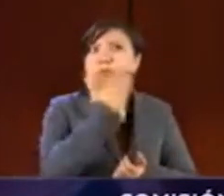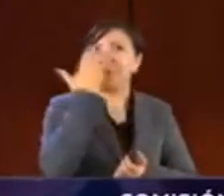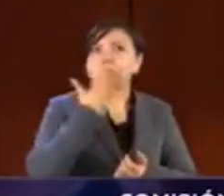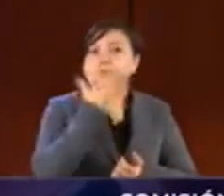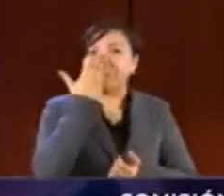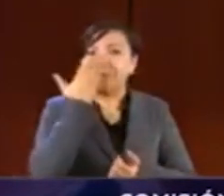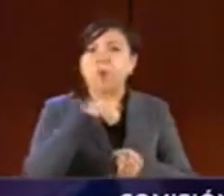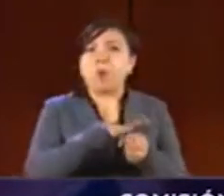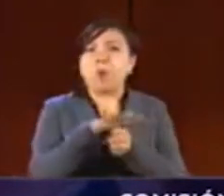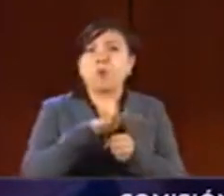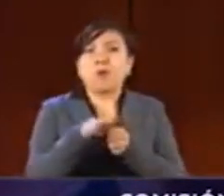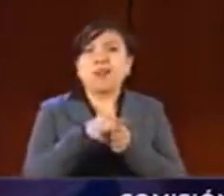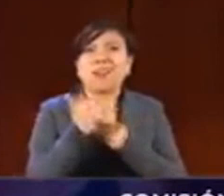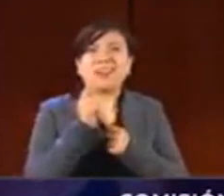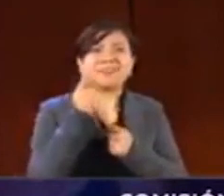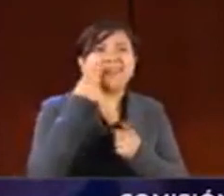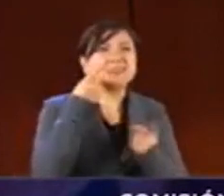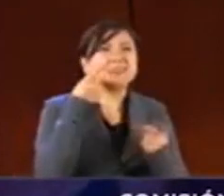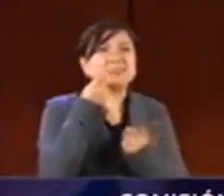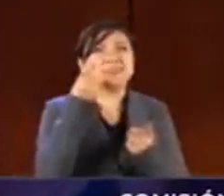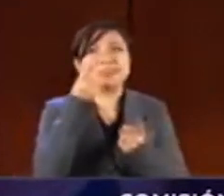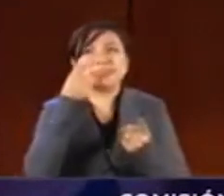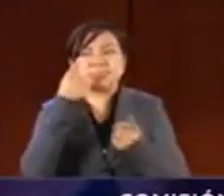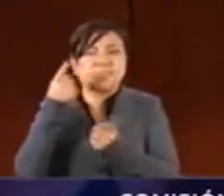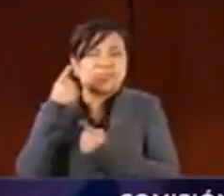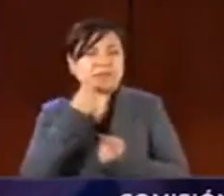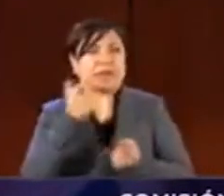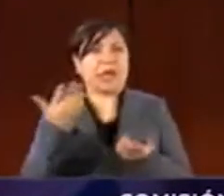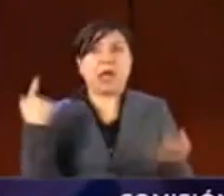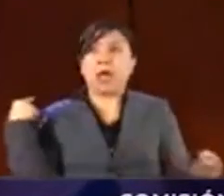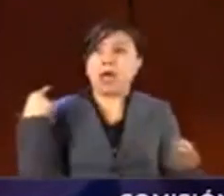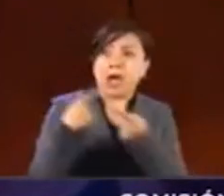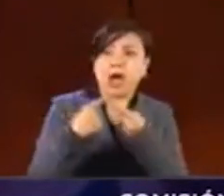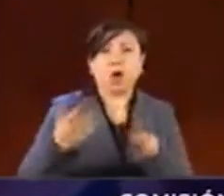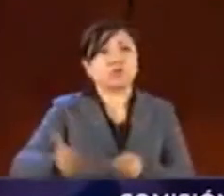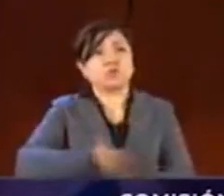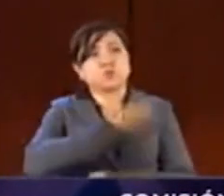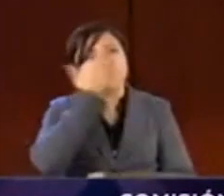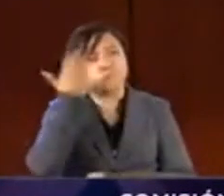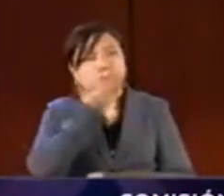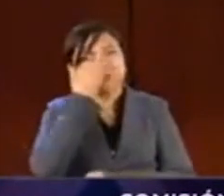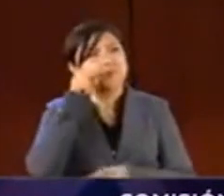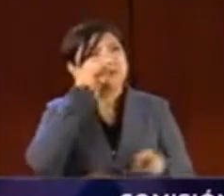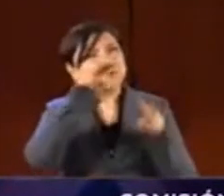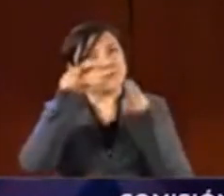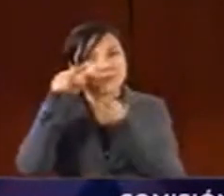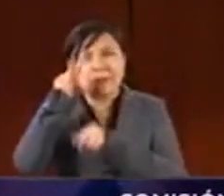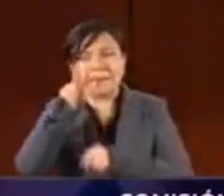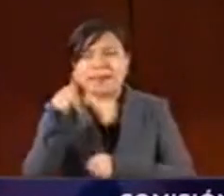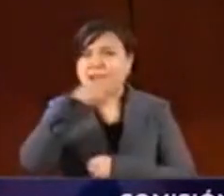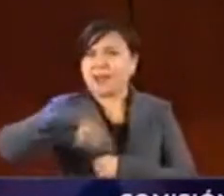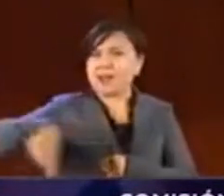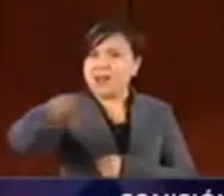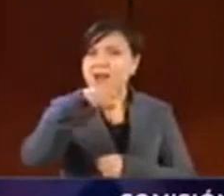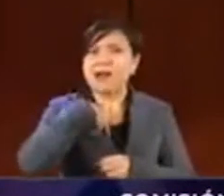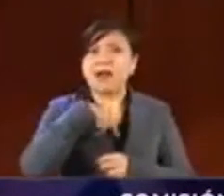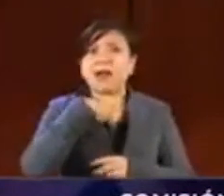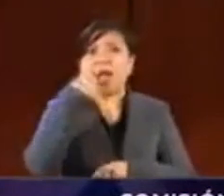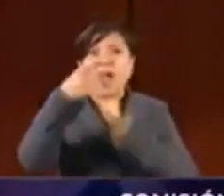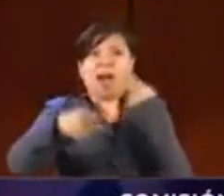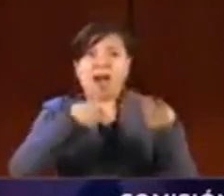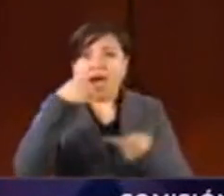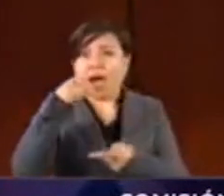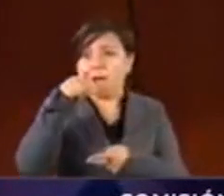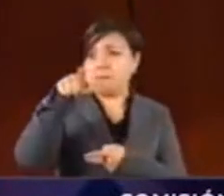dar cheques en blanco. Un cheque en blanco con una hipocresía en reversa. Y para que